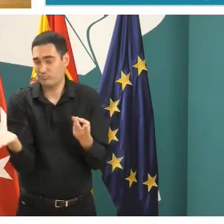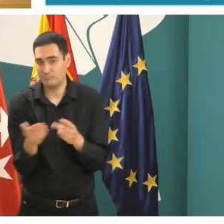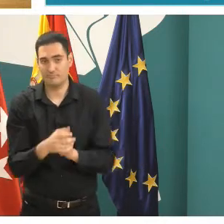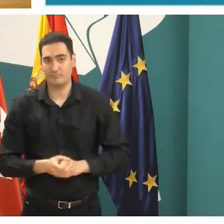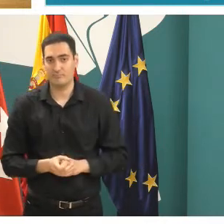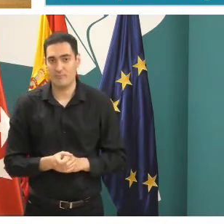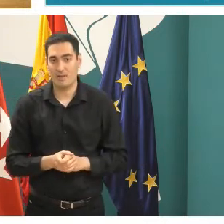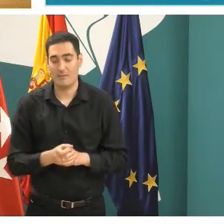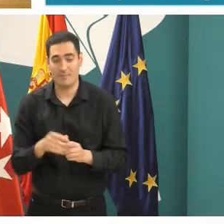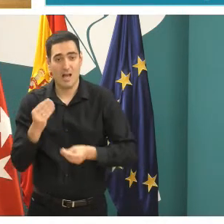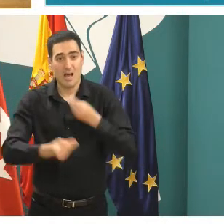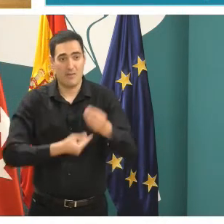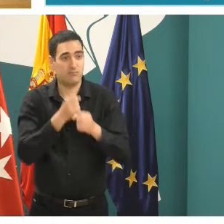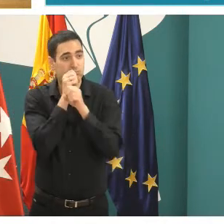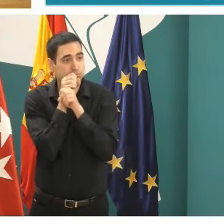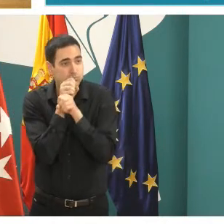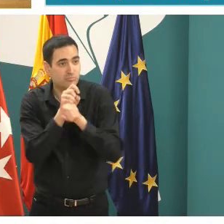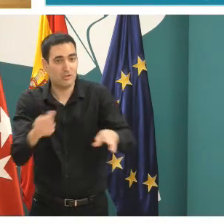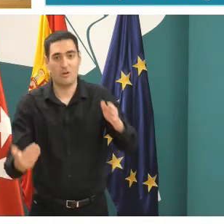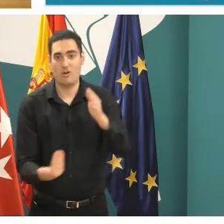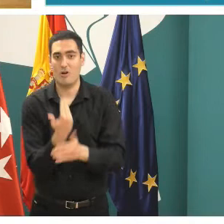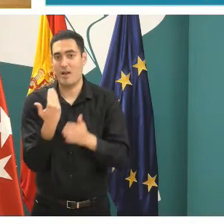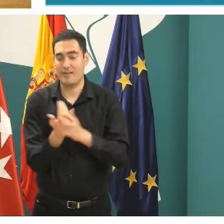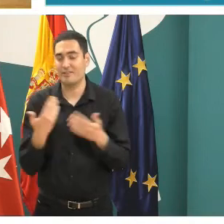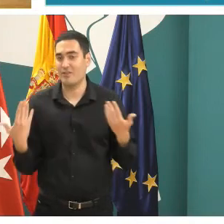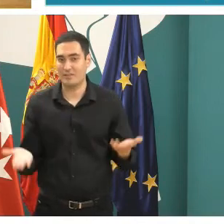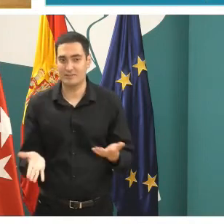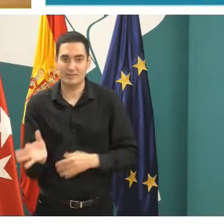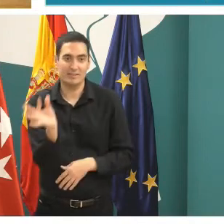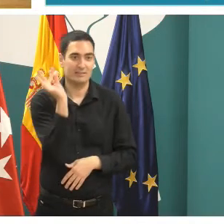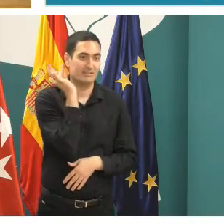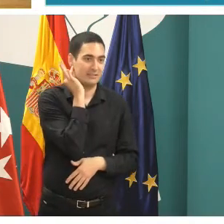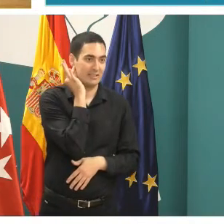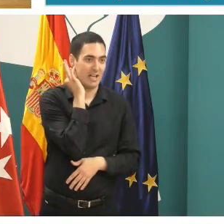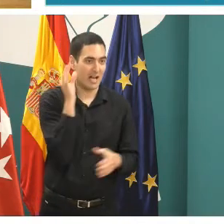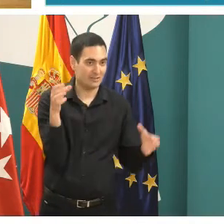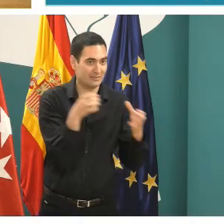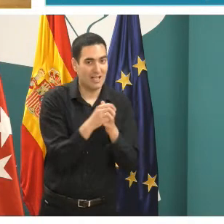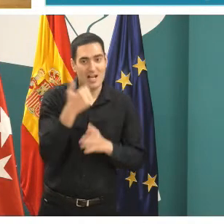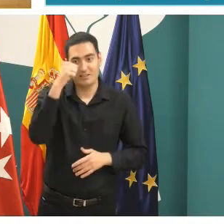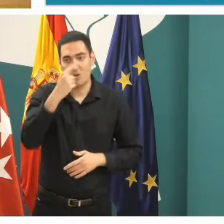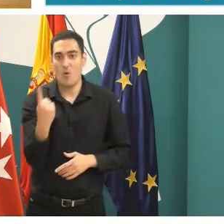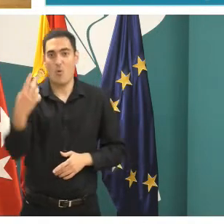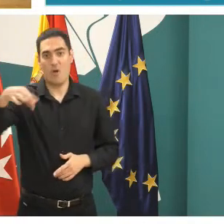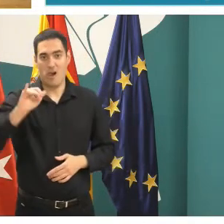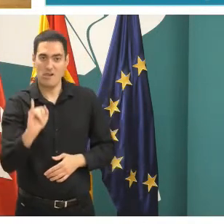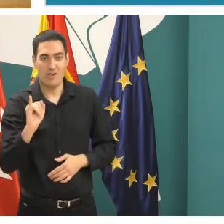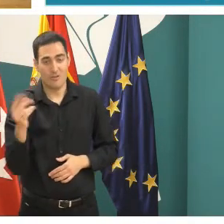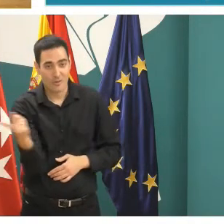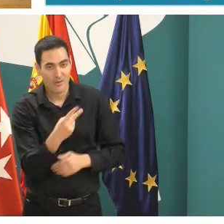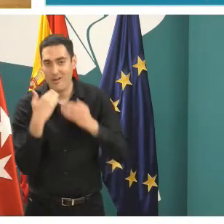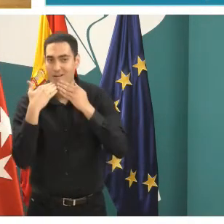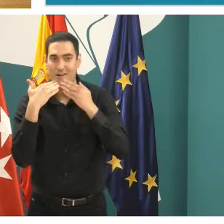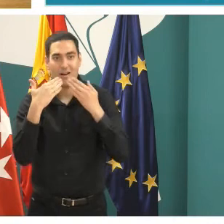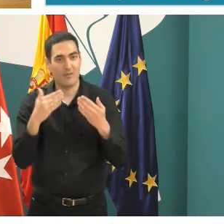a la realización y a la difusión de las jornadas, o sea que chicas y chicos que tenemos por ahí uno, muchas gracias por todo lo